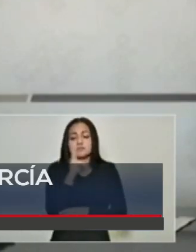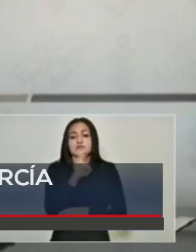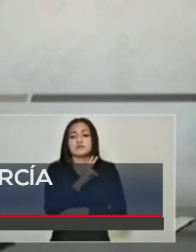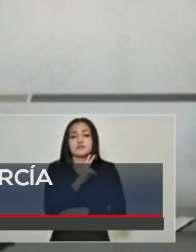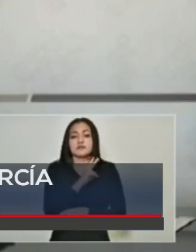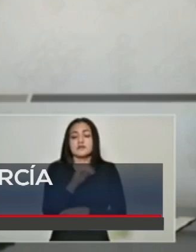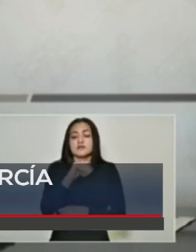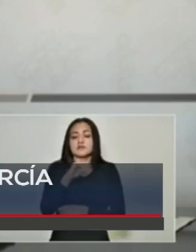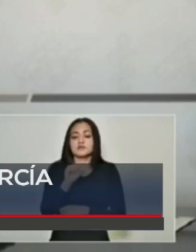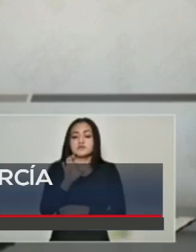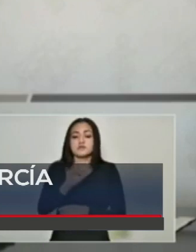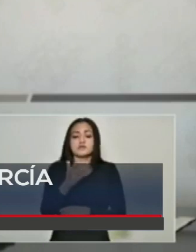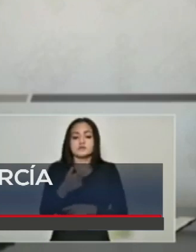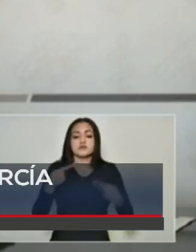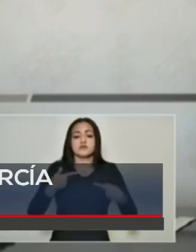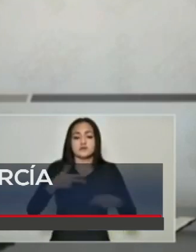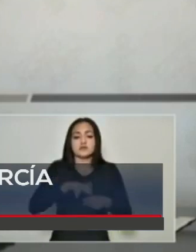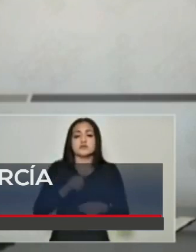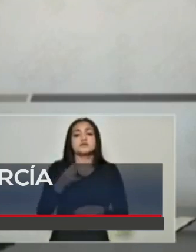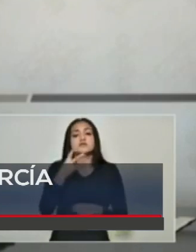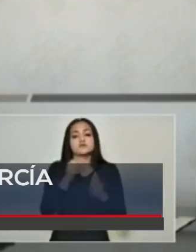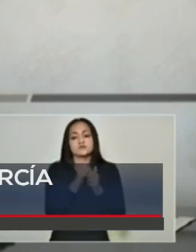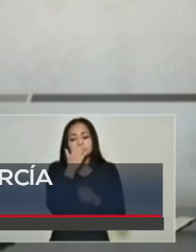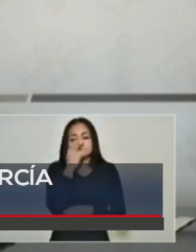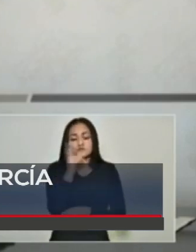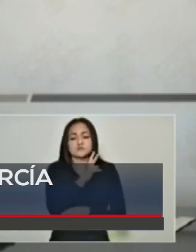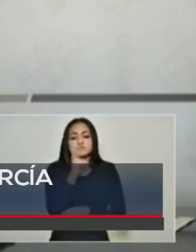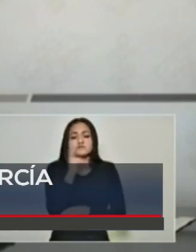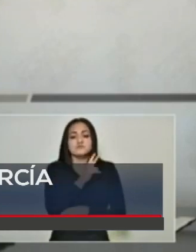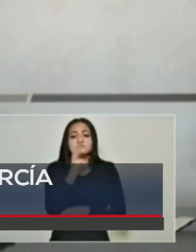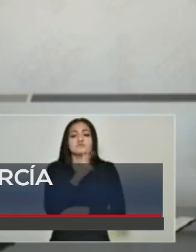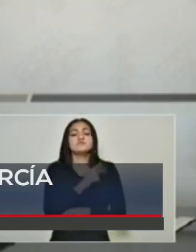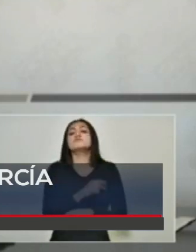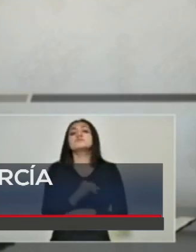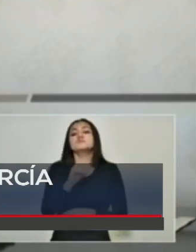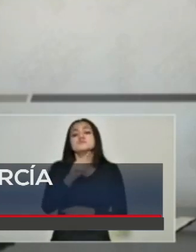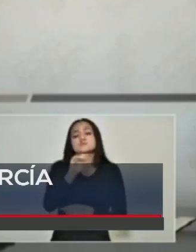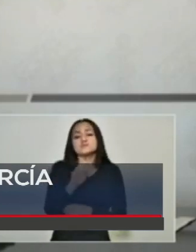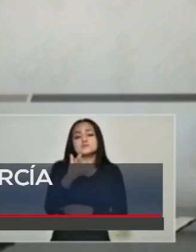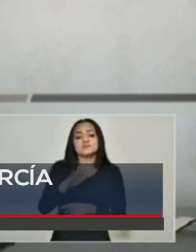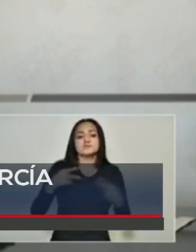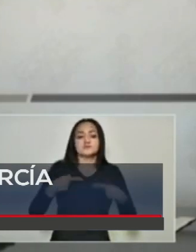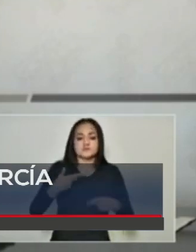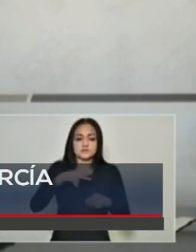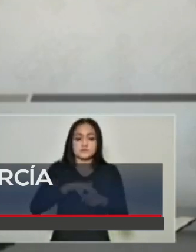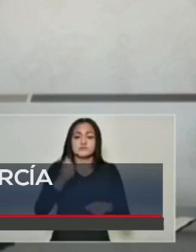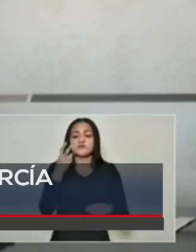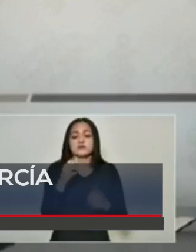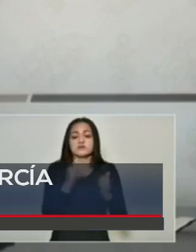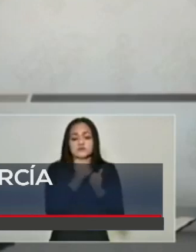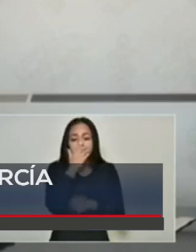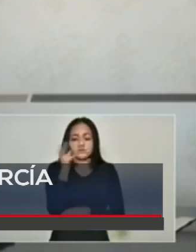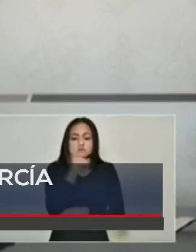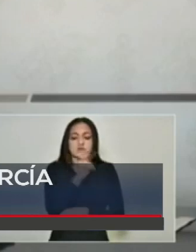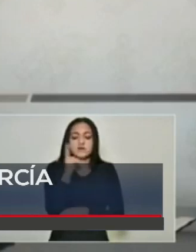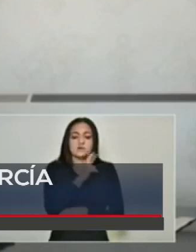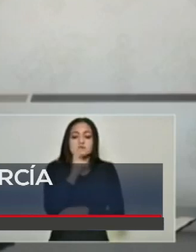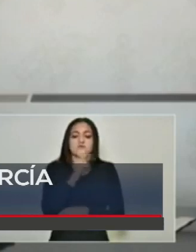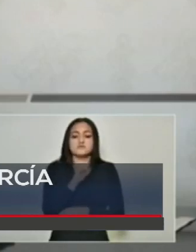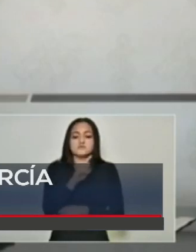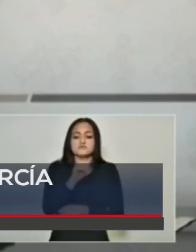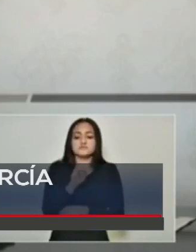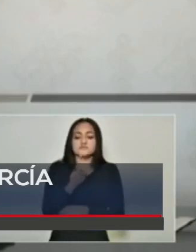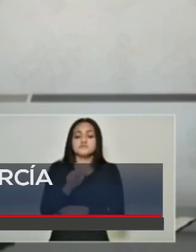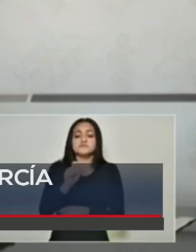unos 47 pacientes 2 con ventilación asistida este 10 pacientes 3 con ventilación asistida y